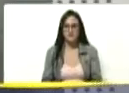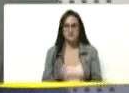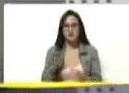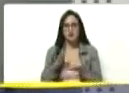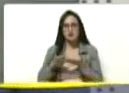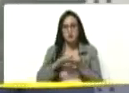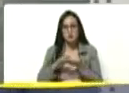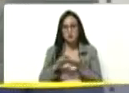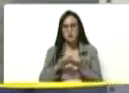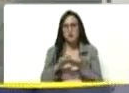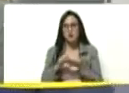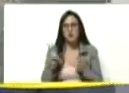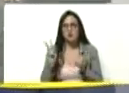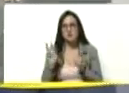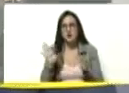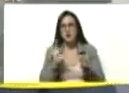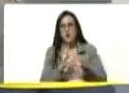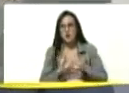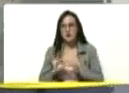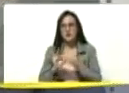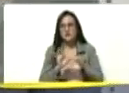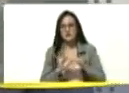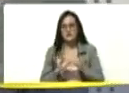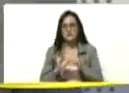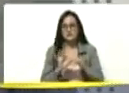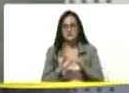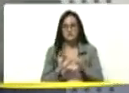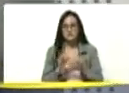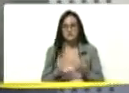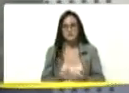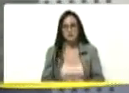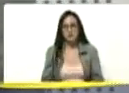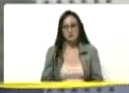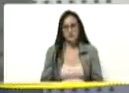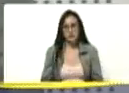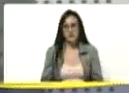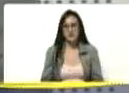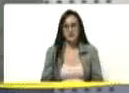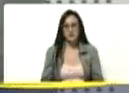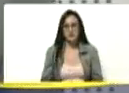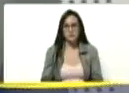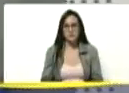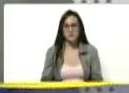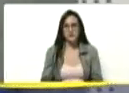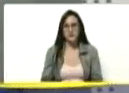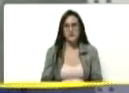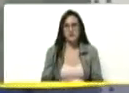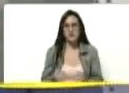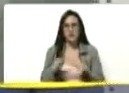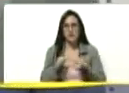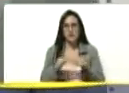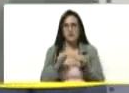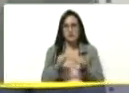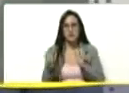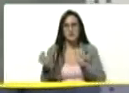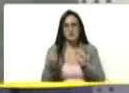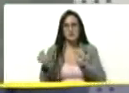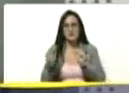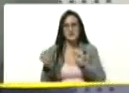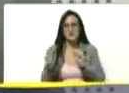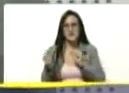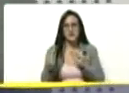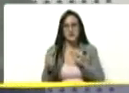solución razonable para la conectividad aérea. And I'm happy to continue discussions. Y continuamos nuestros debates on